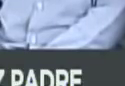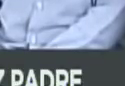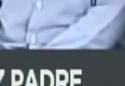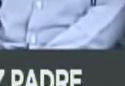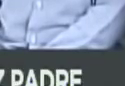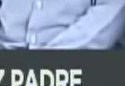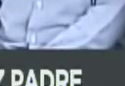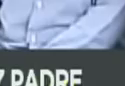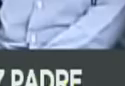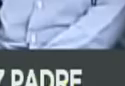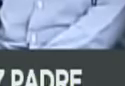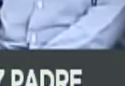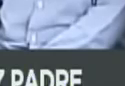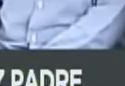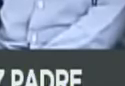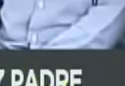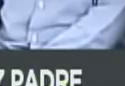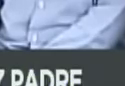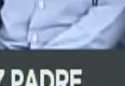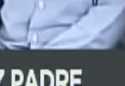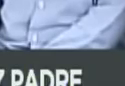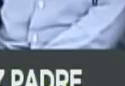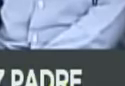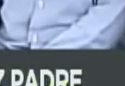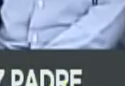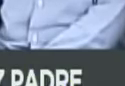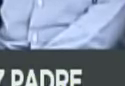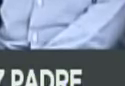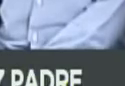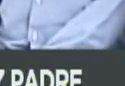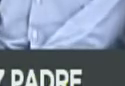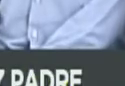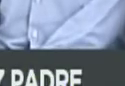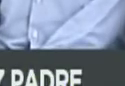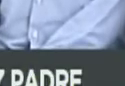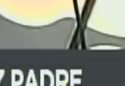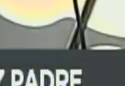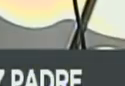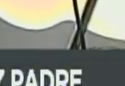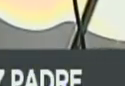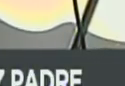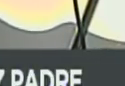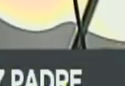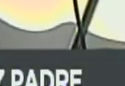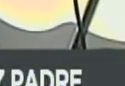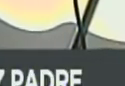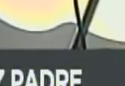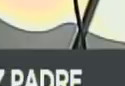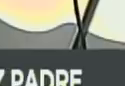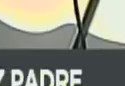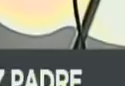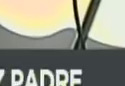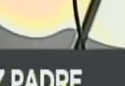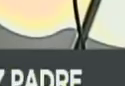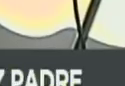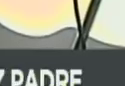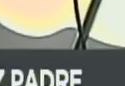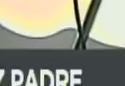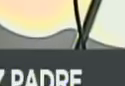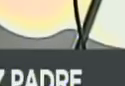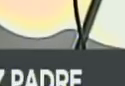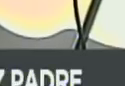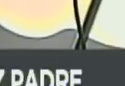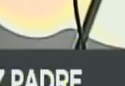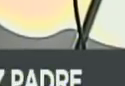que me han precedido y como no quiero de la